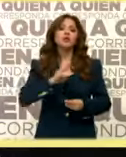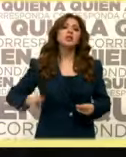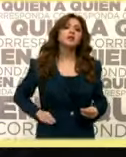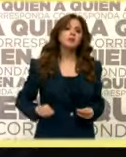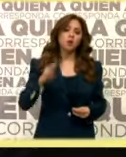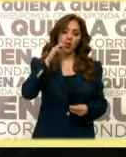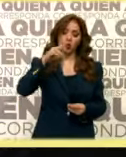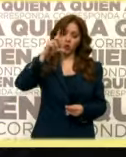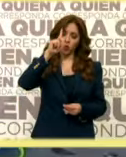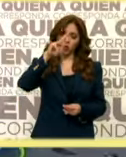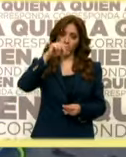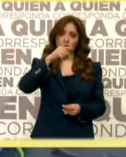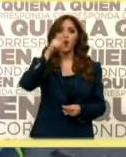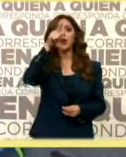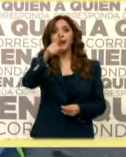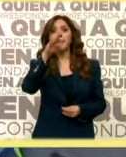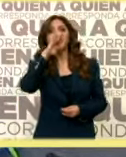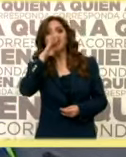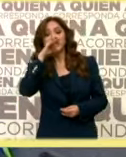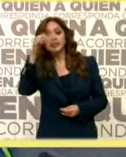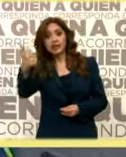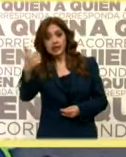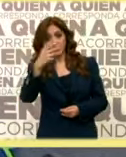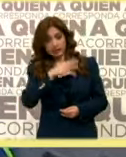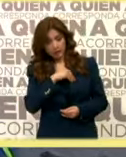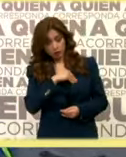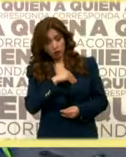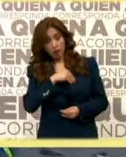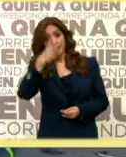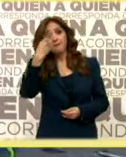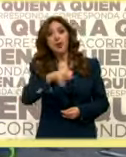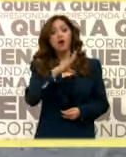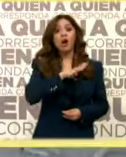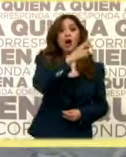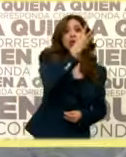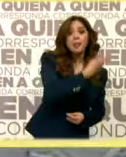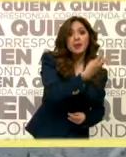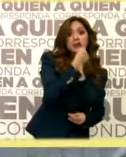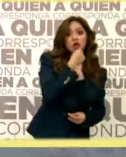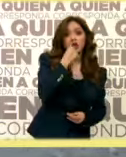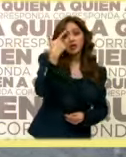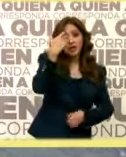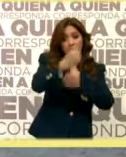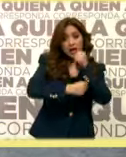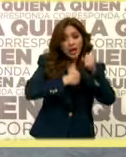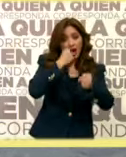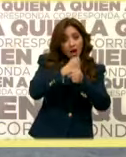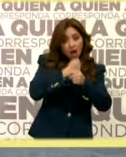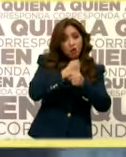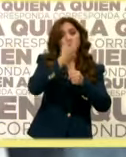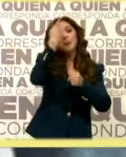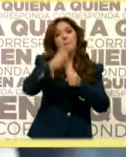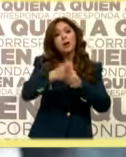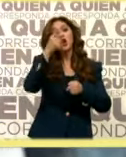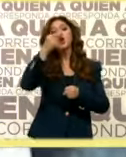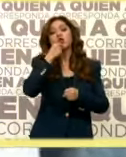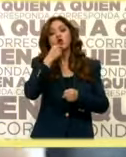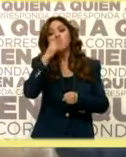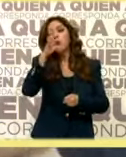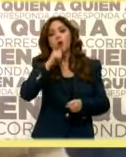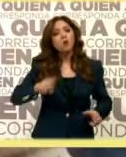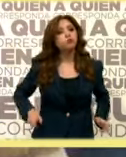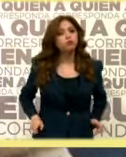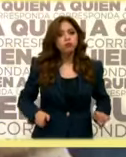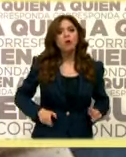y es madre de 6 hijos. Entre ellos hay unos trillizos de 7 años de edad. Los 3 presentan problemas motrices desde